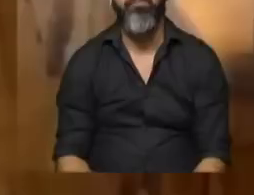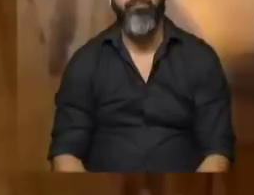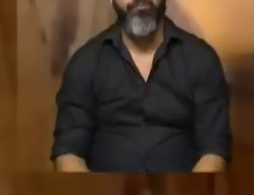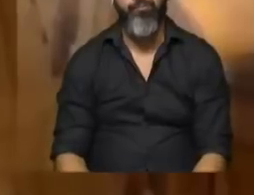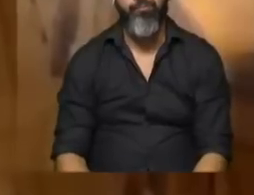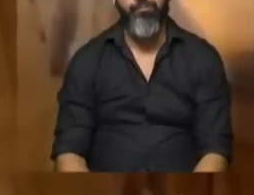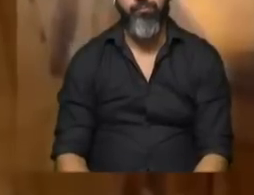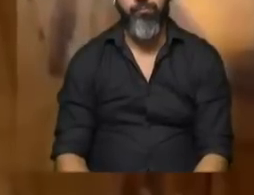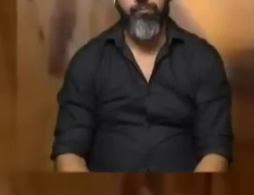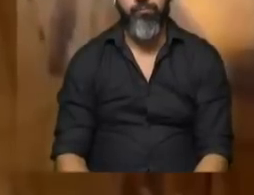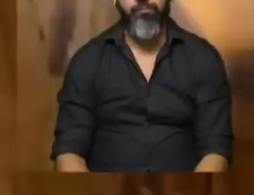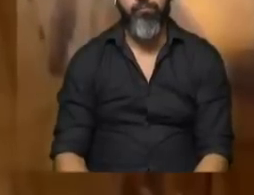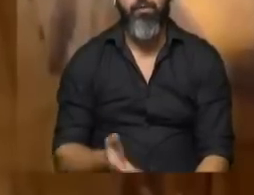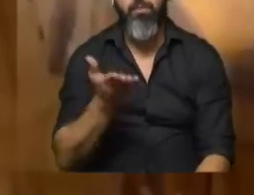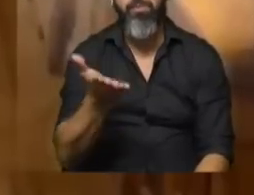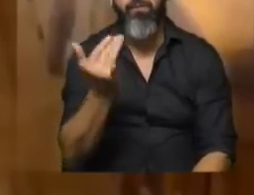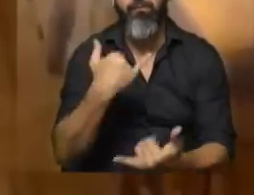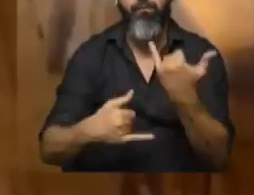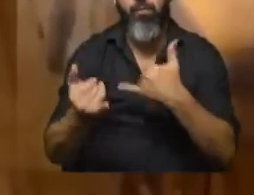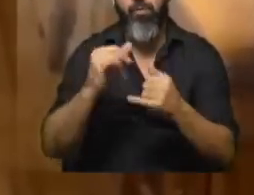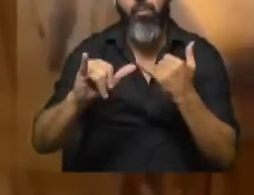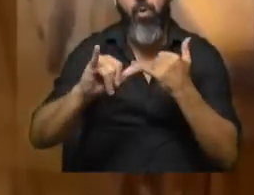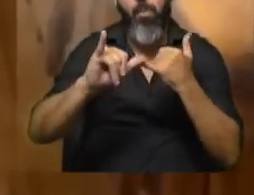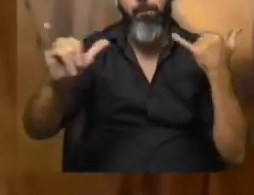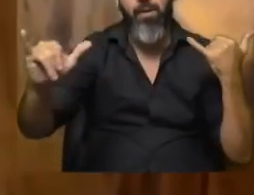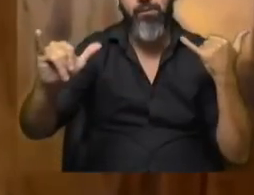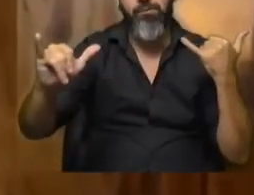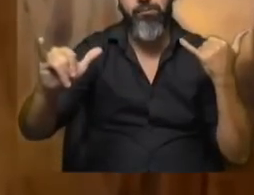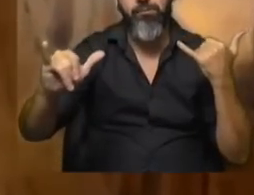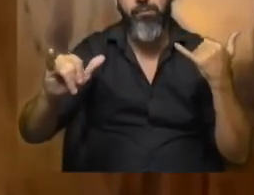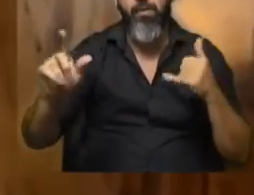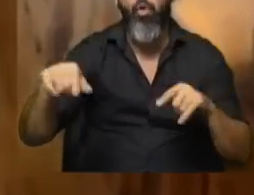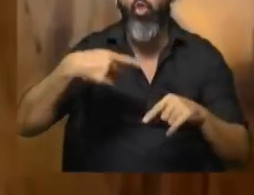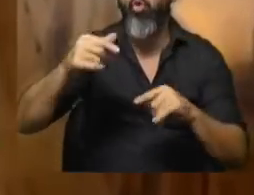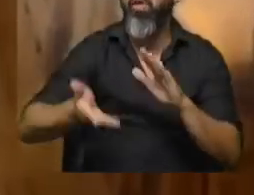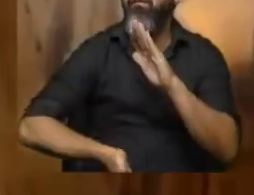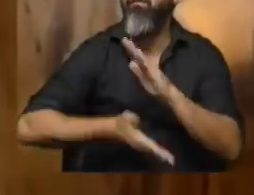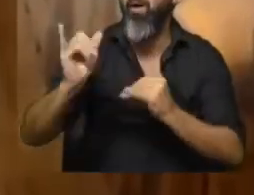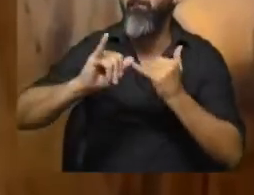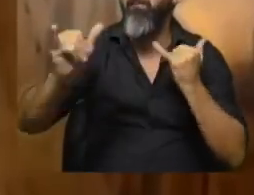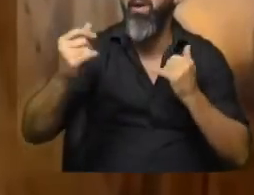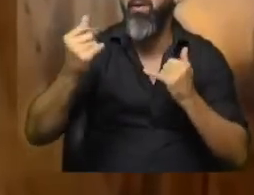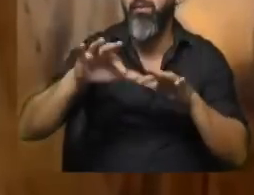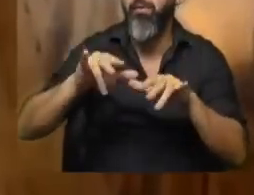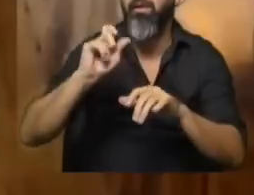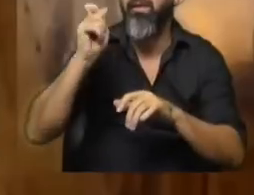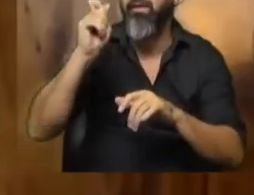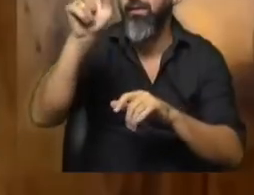nosotros pedimos información sobre los correos electrónicos sobre el origen del correos electrónicos porque